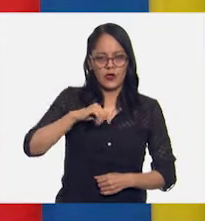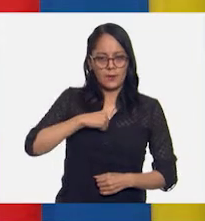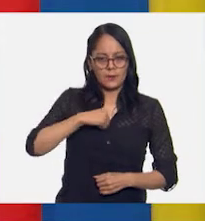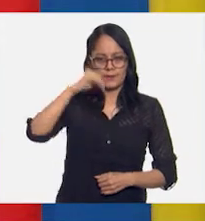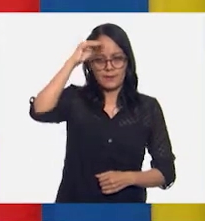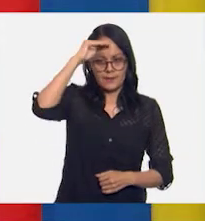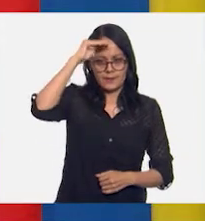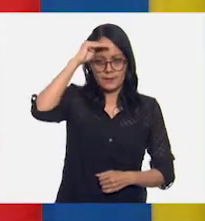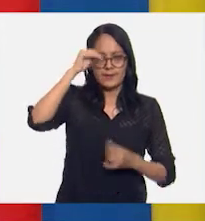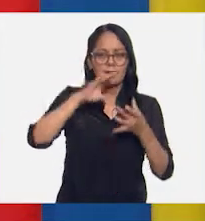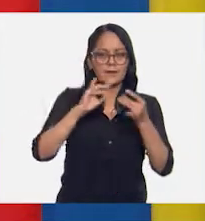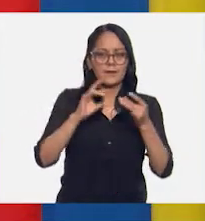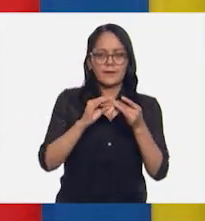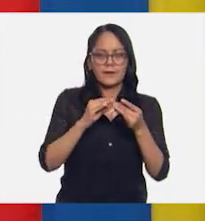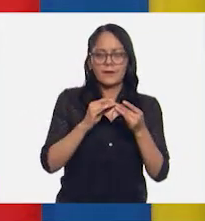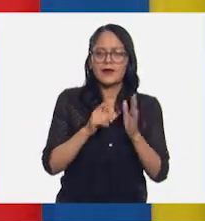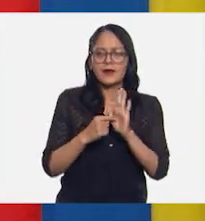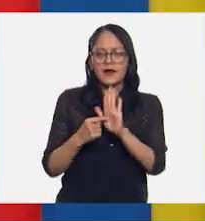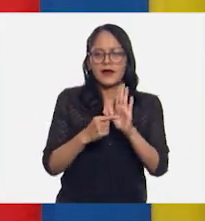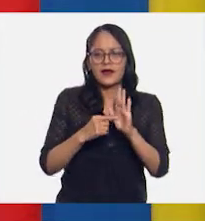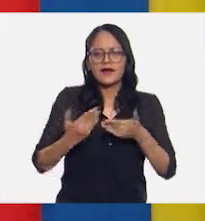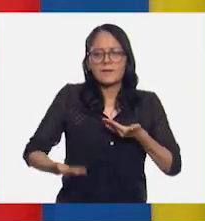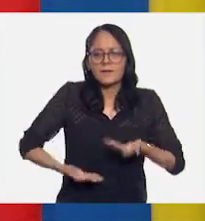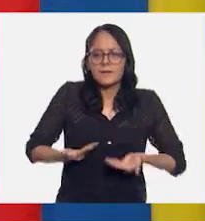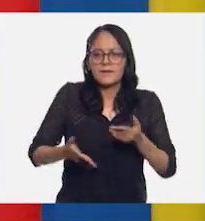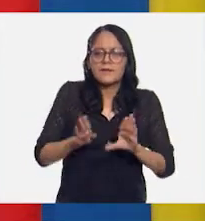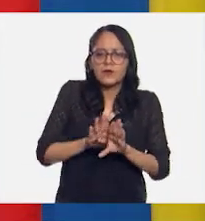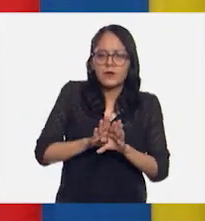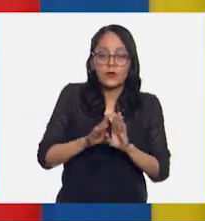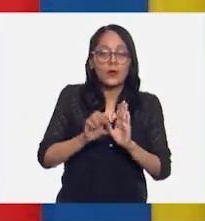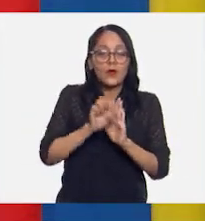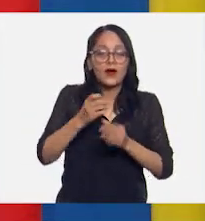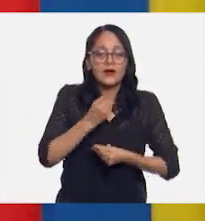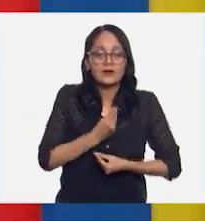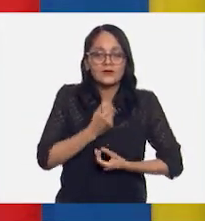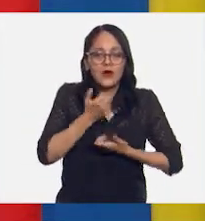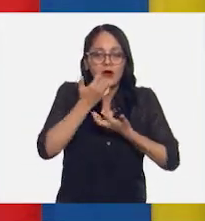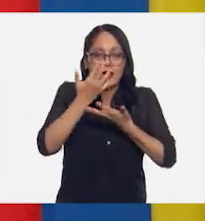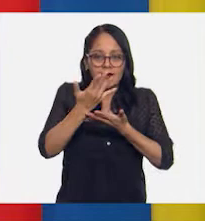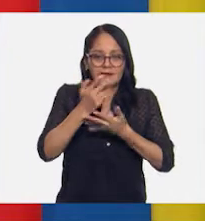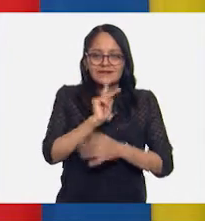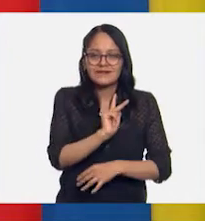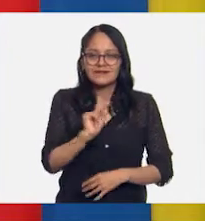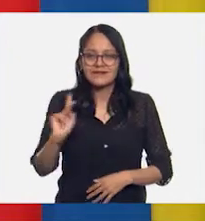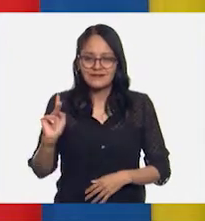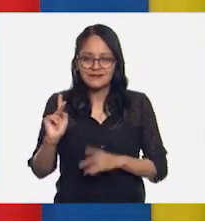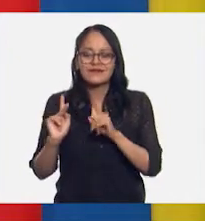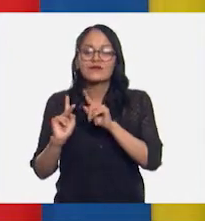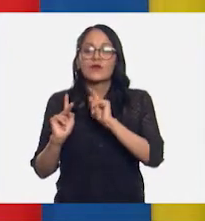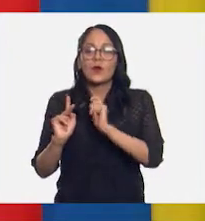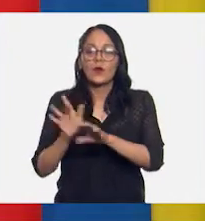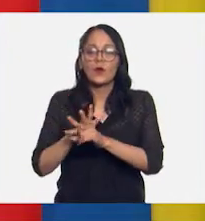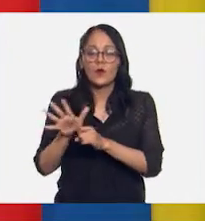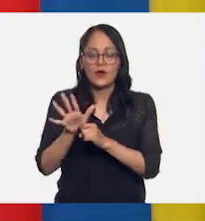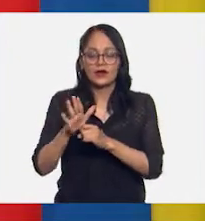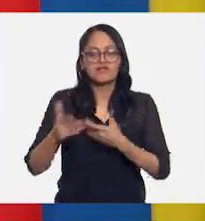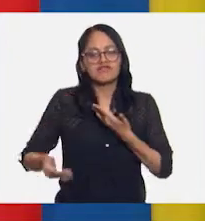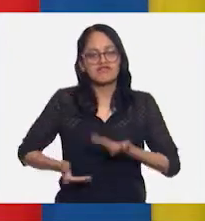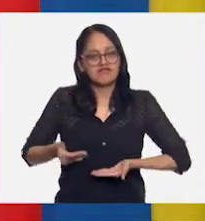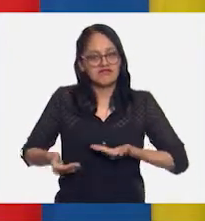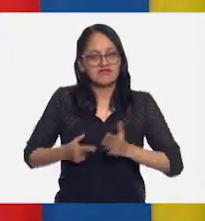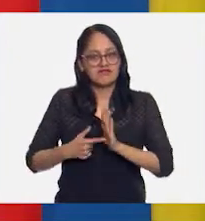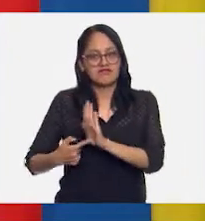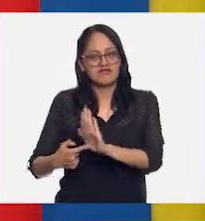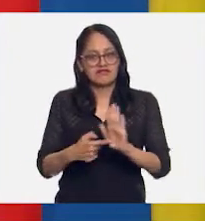y con aparente simplicidad sobre la danza. Es como si el poema fuera en sí mismo una especie de representación dancística,